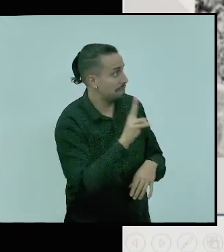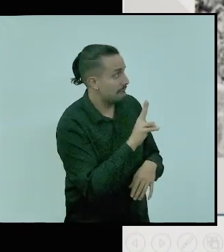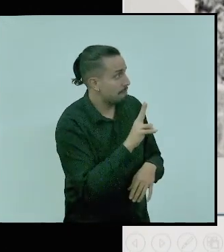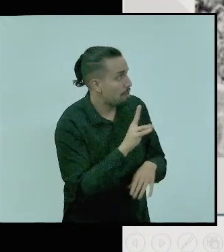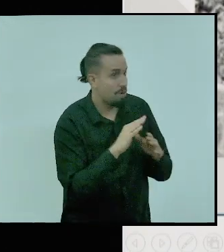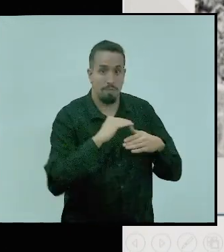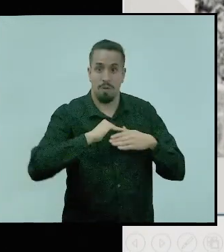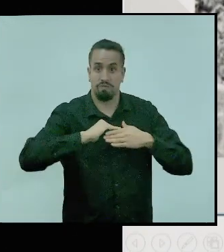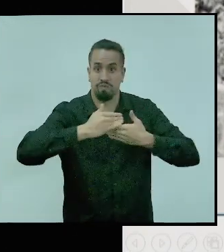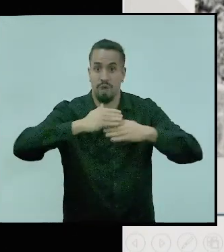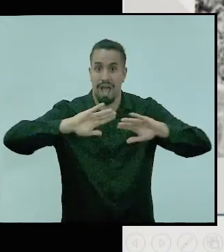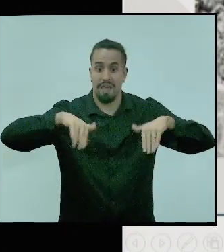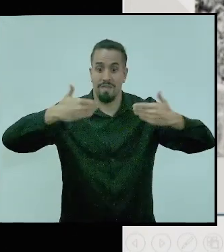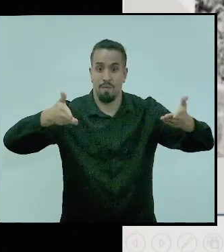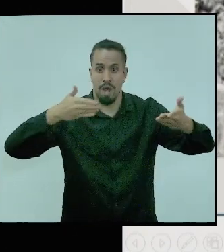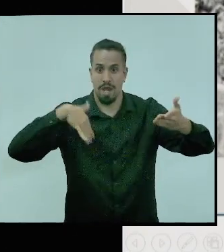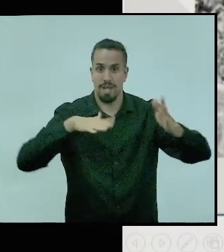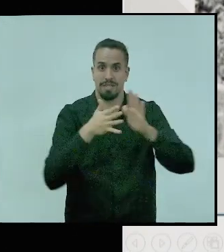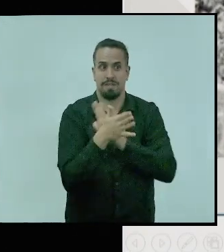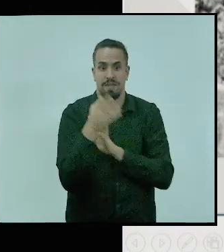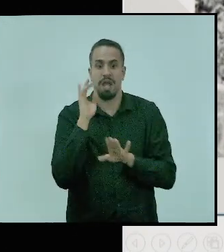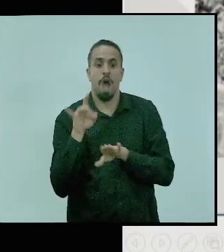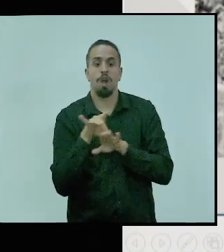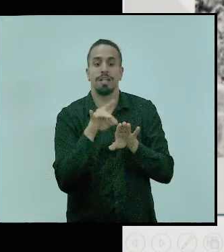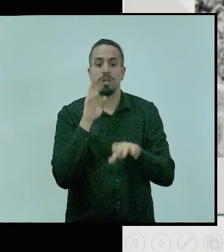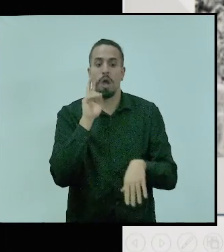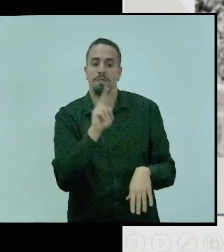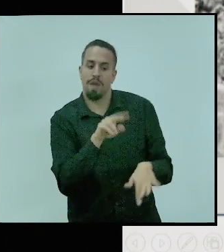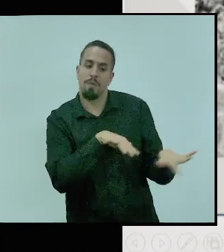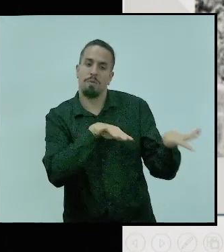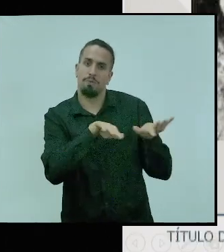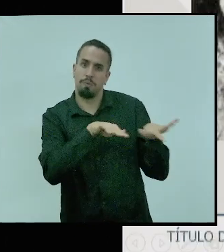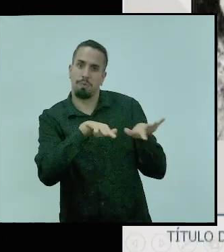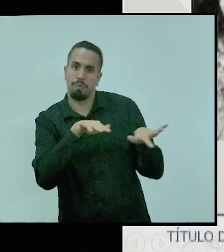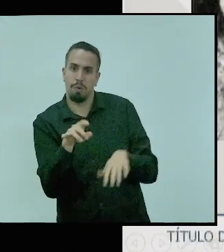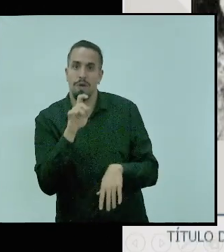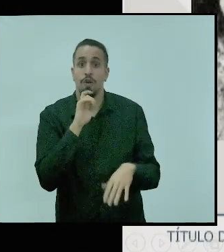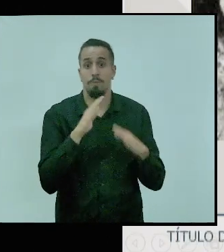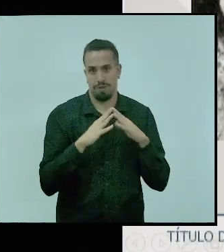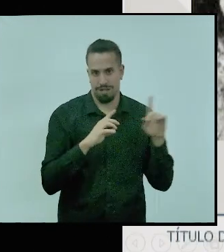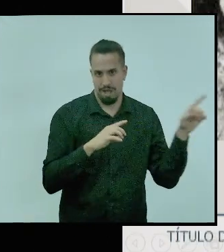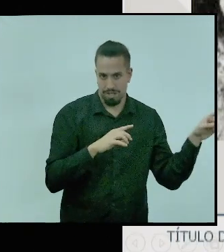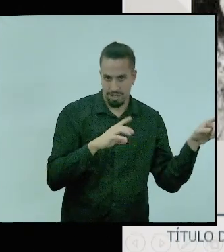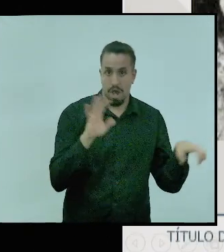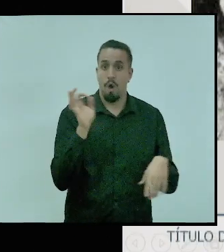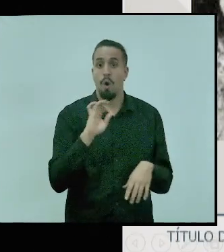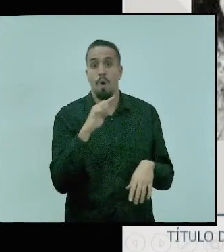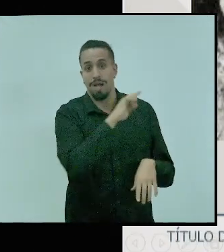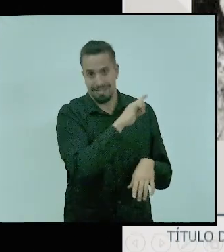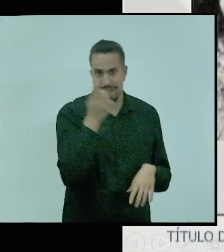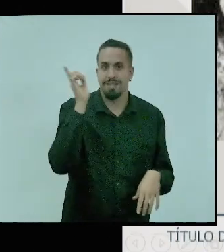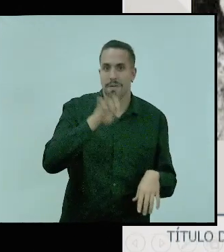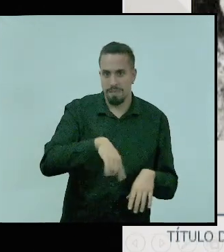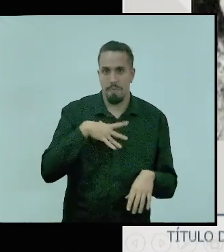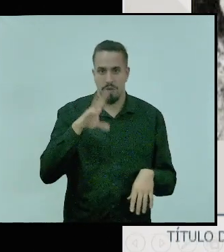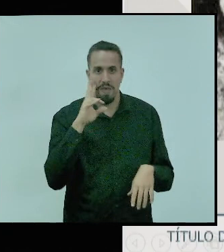afuera, como comentaba, lo que me da una orientación de cómo vibró en este caso esta casa, o esta también, que la